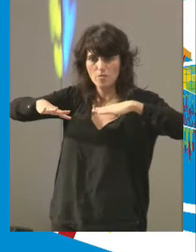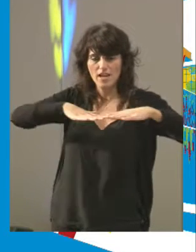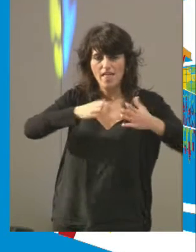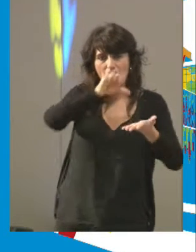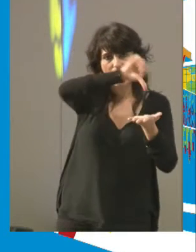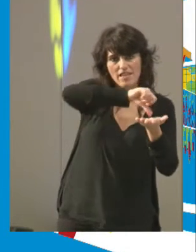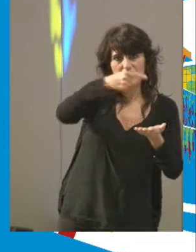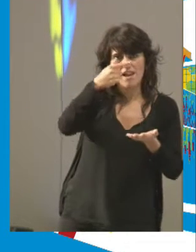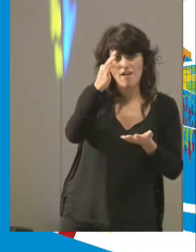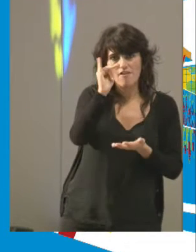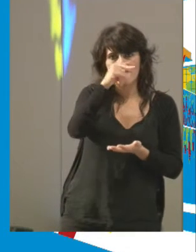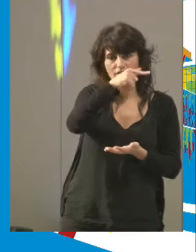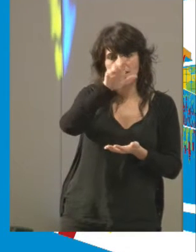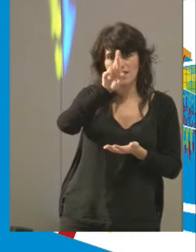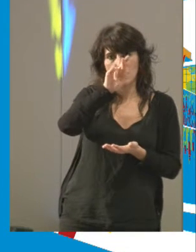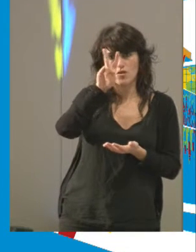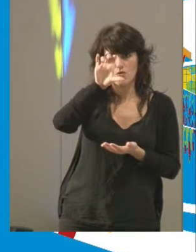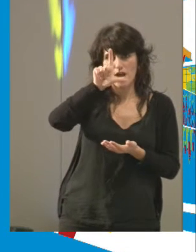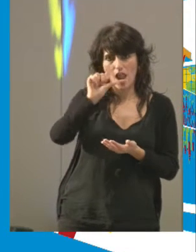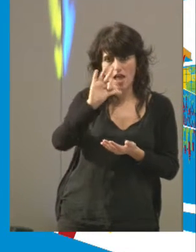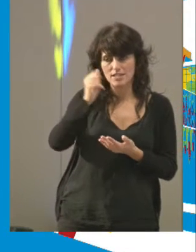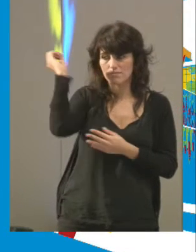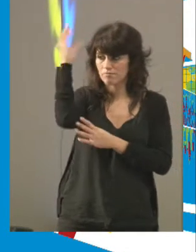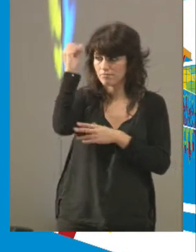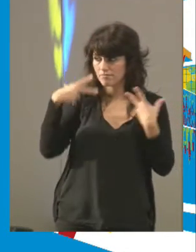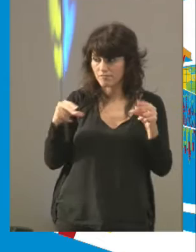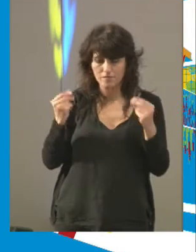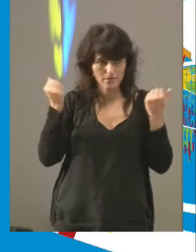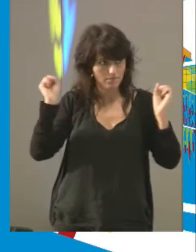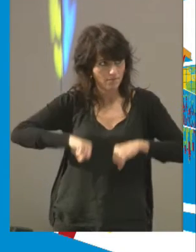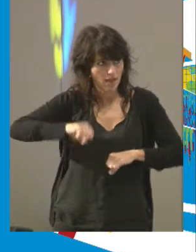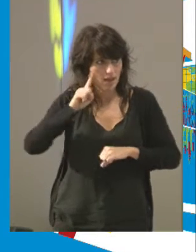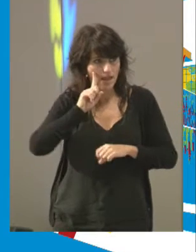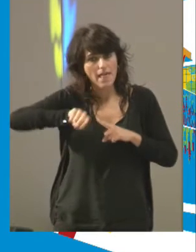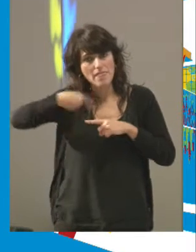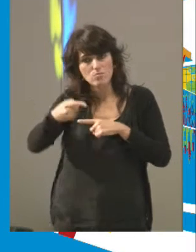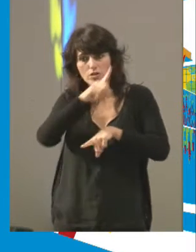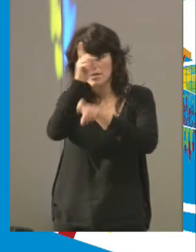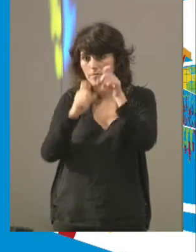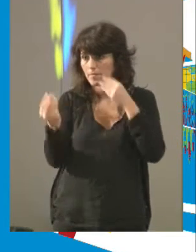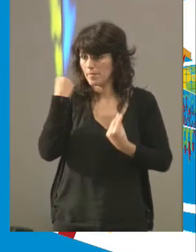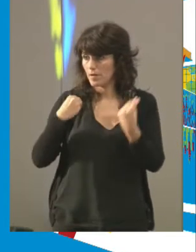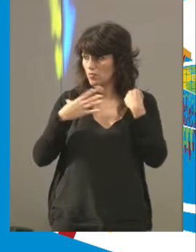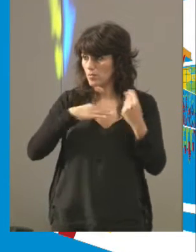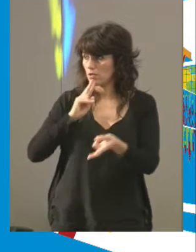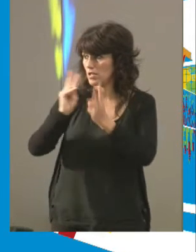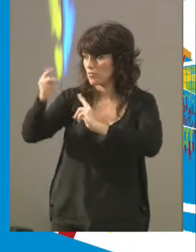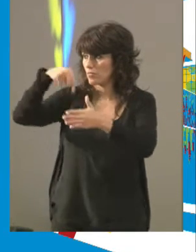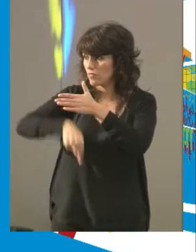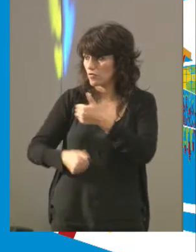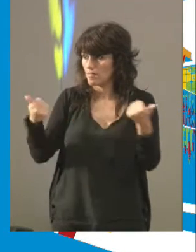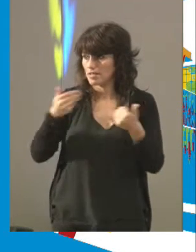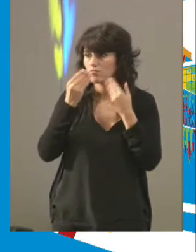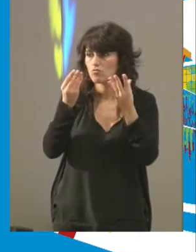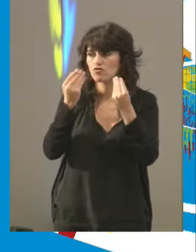Figueruelas. Dejo de momento aquí la presentación, si os parece, y luego, a nivel de preguntas, pues podemos profundizar en aquellos aspectos que más os interesen.